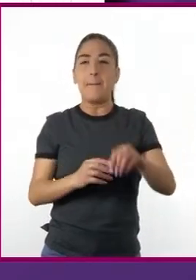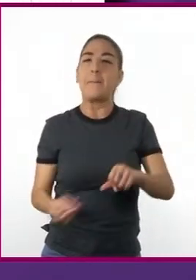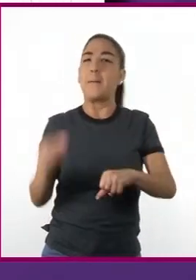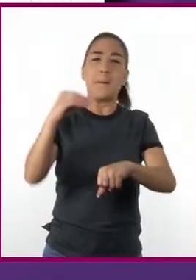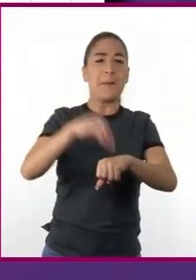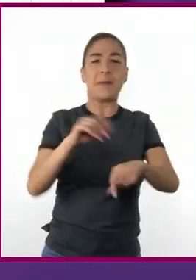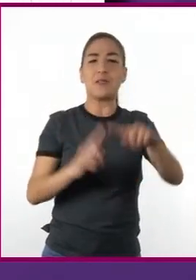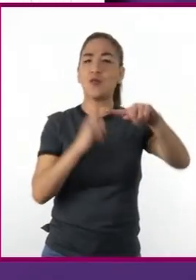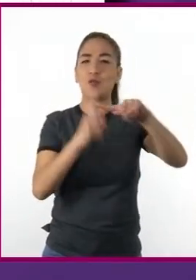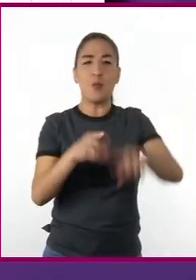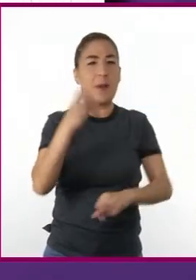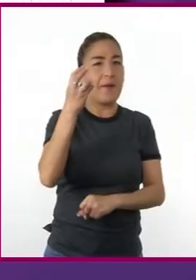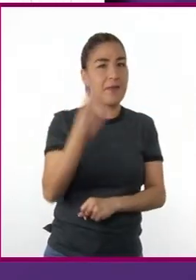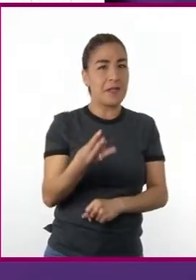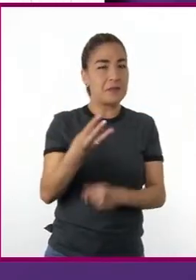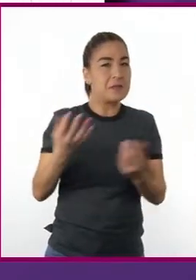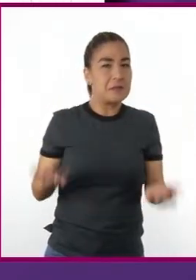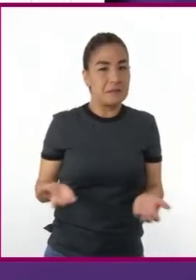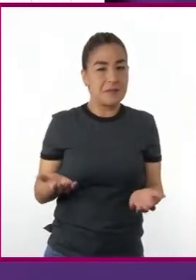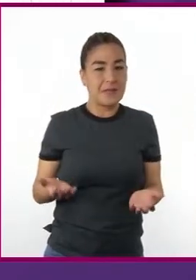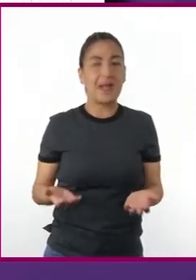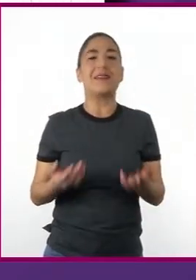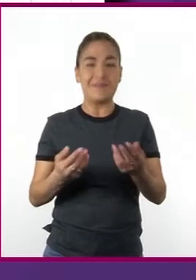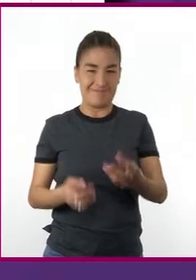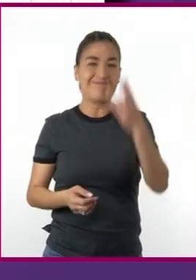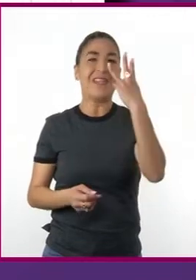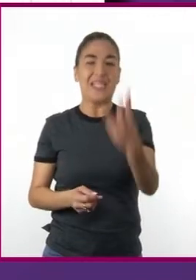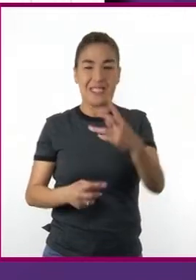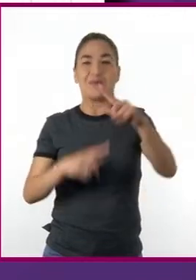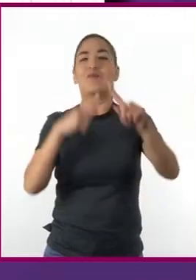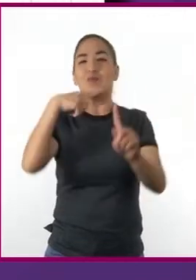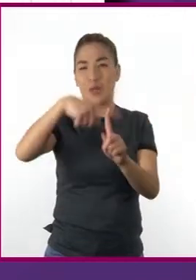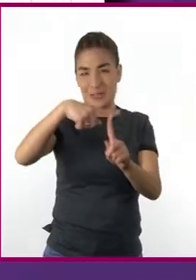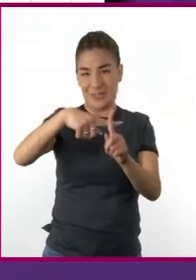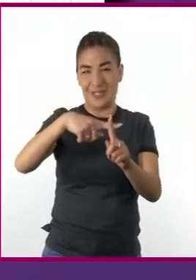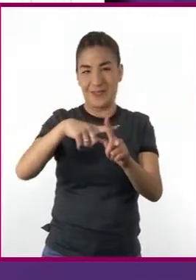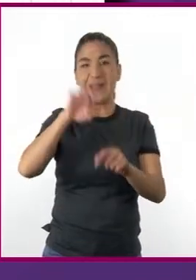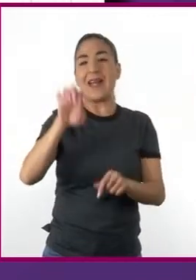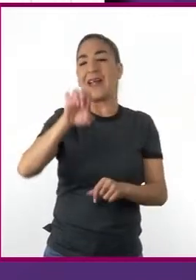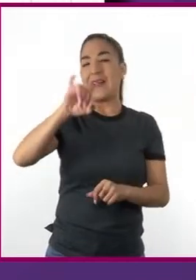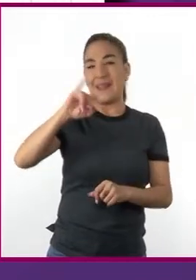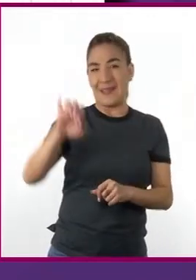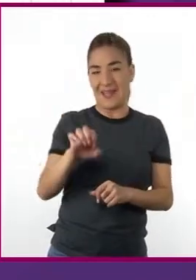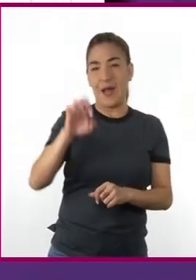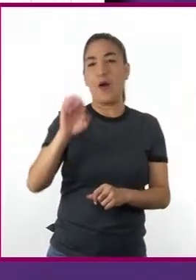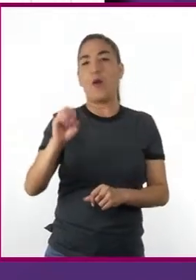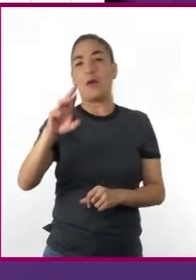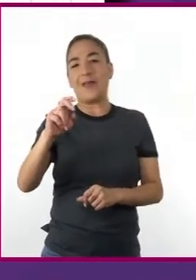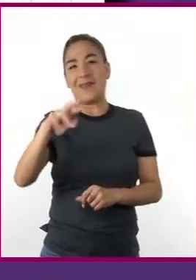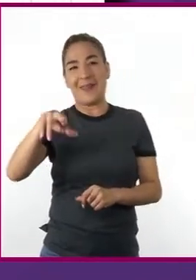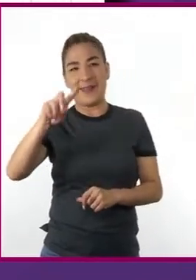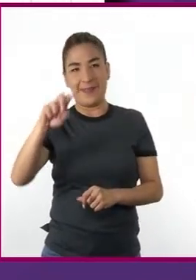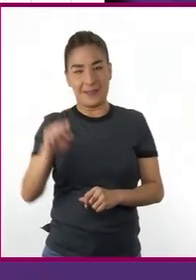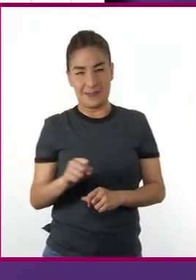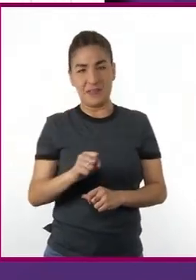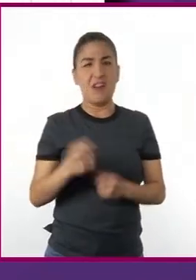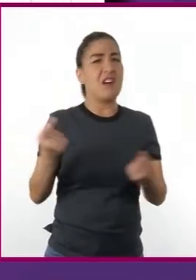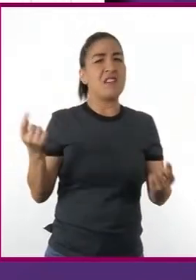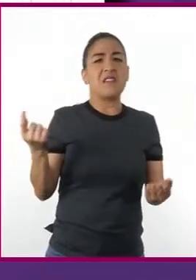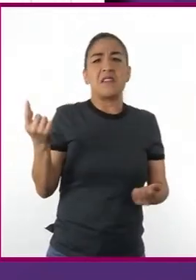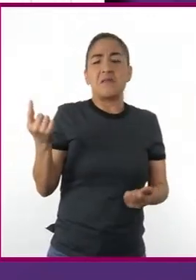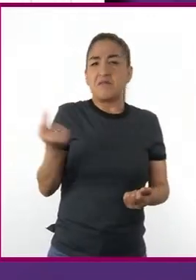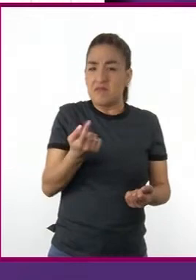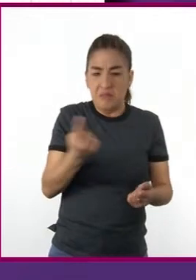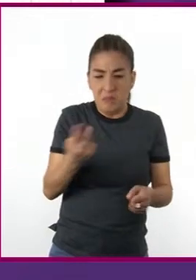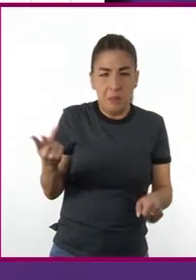a la incógnita, pues cortará en el 3 positivo del eje de las ordenadas. ¿Qué pasará si en